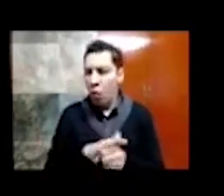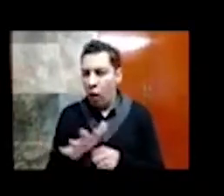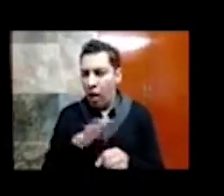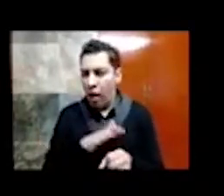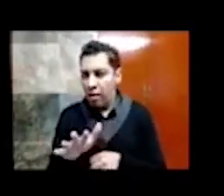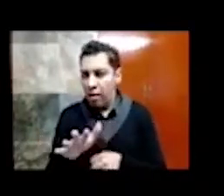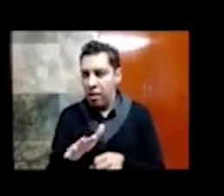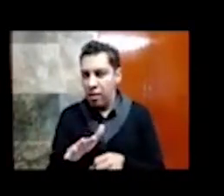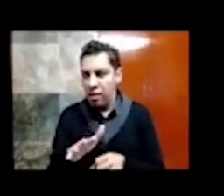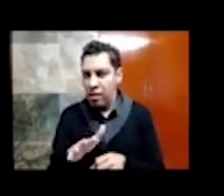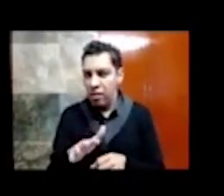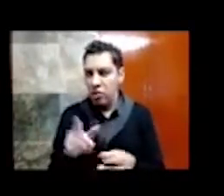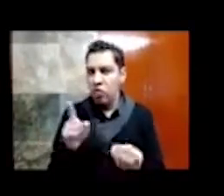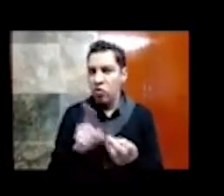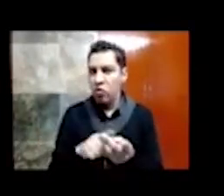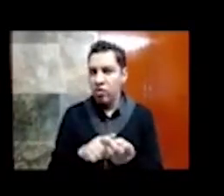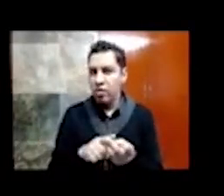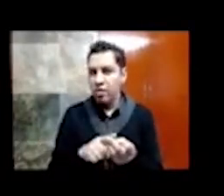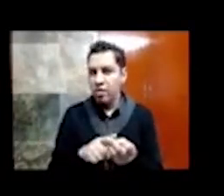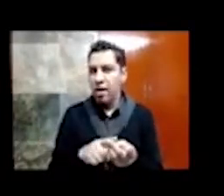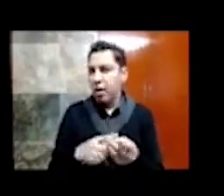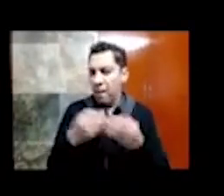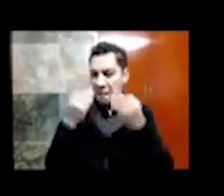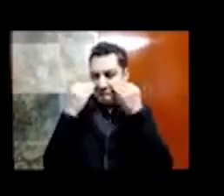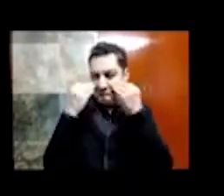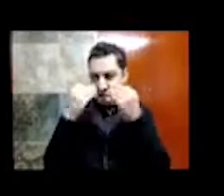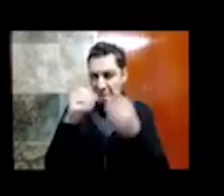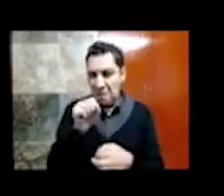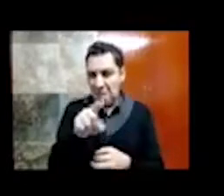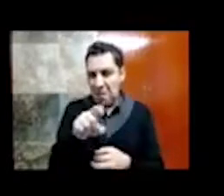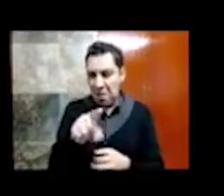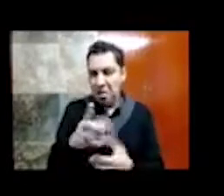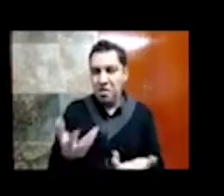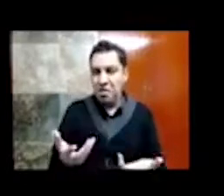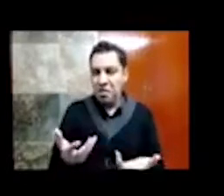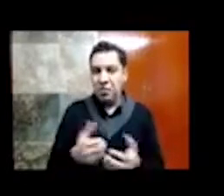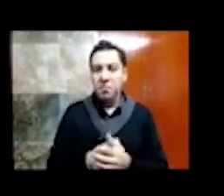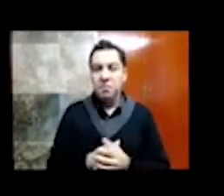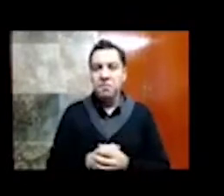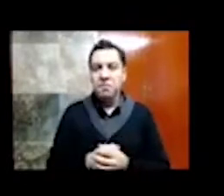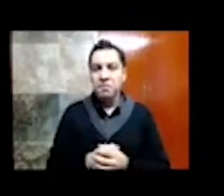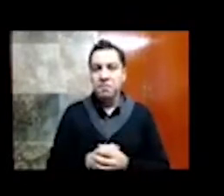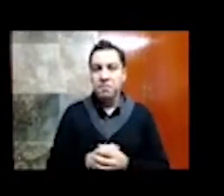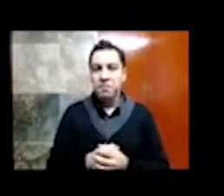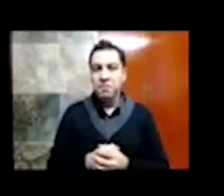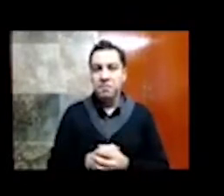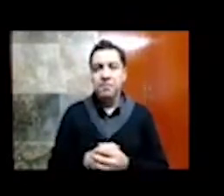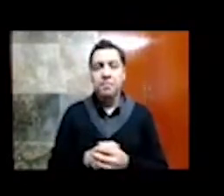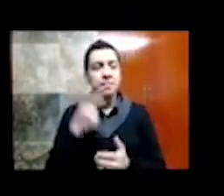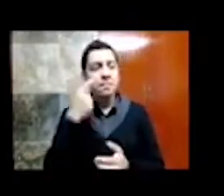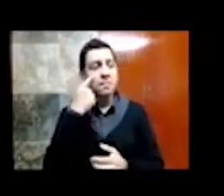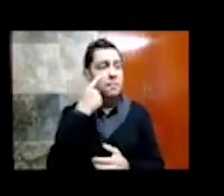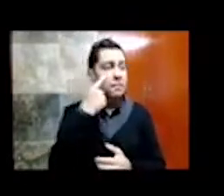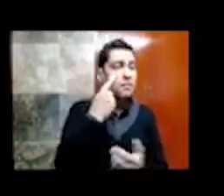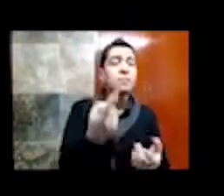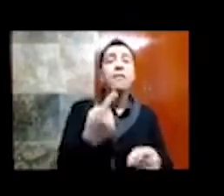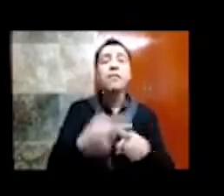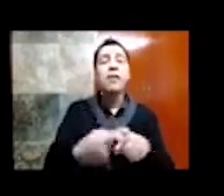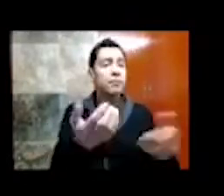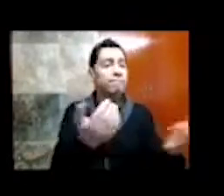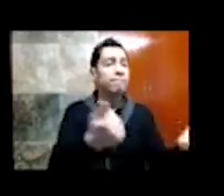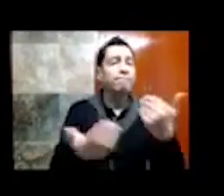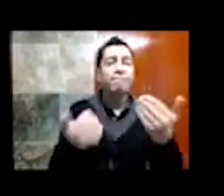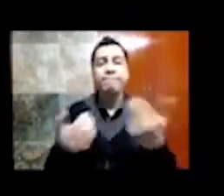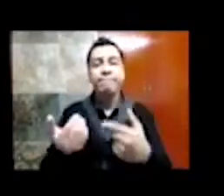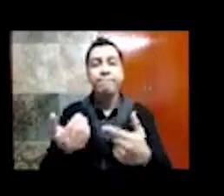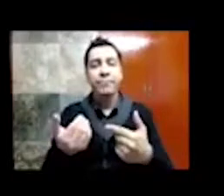pide ocurre frente a sus ojos, llevado por Tlacaelel a sus pies. Al final